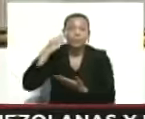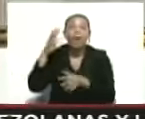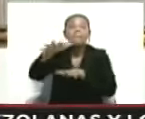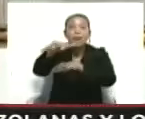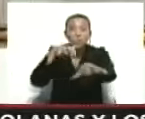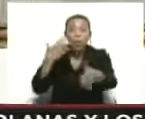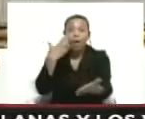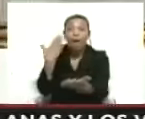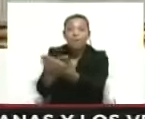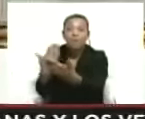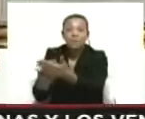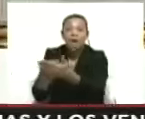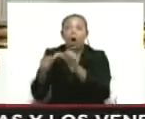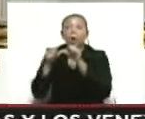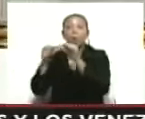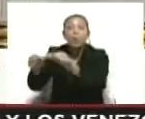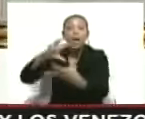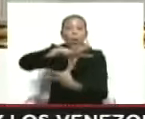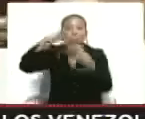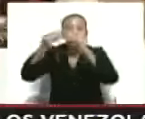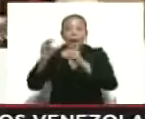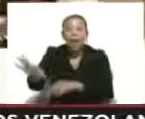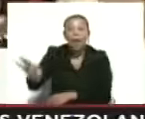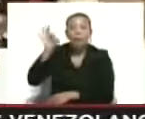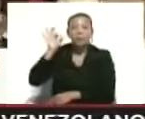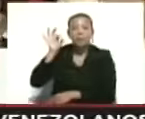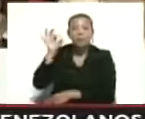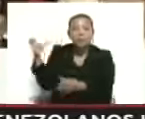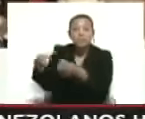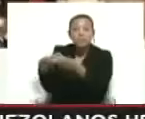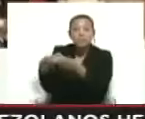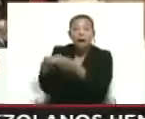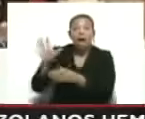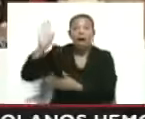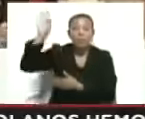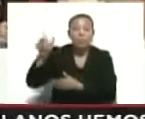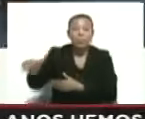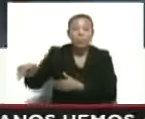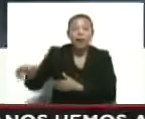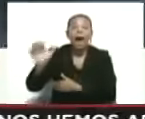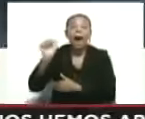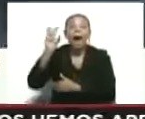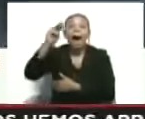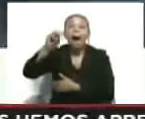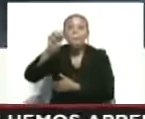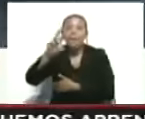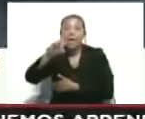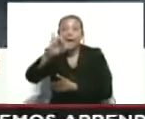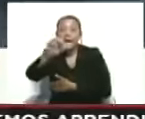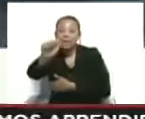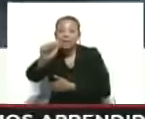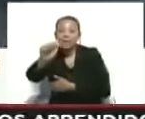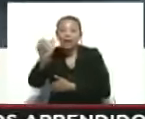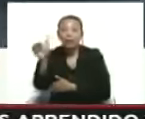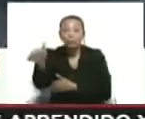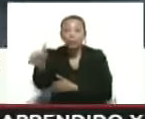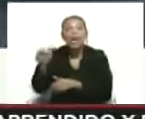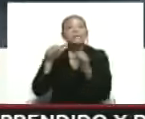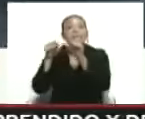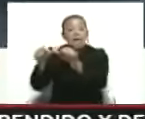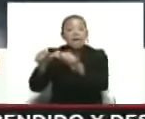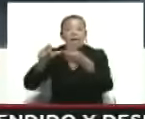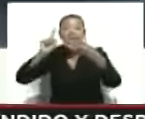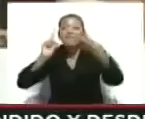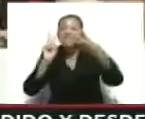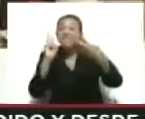Mayoría evidente. En consecuencia, queda elegida la diputada América Pérez Dávila para que ejerza